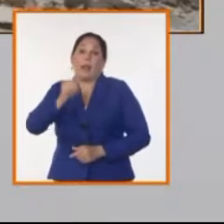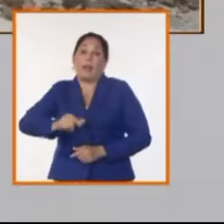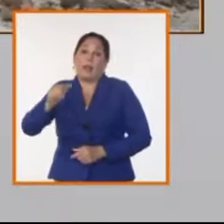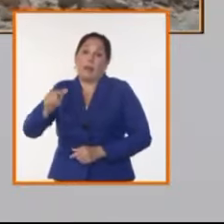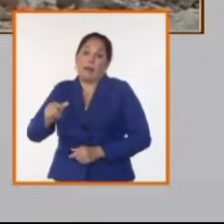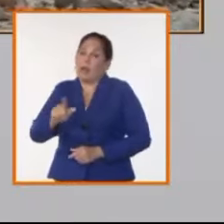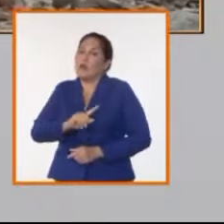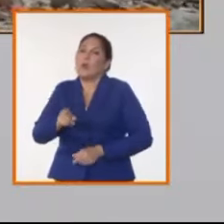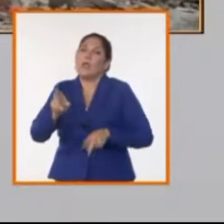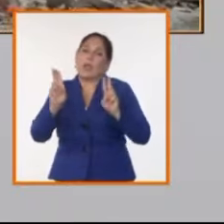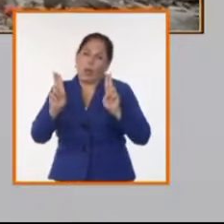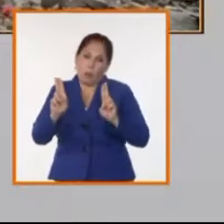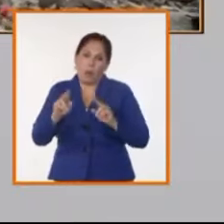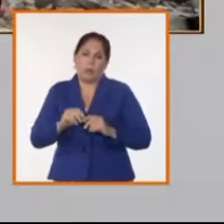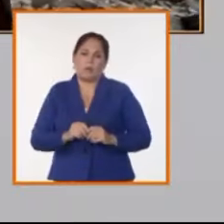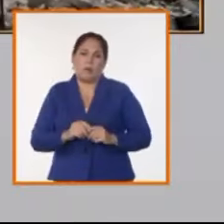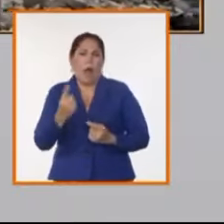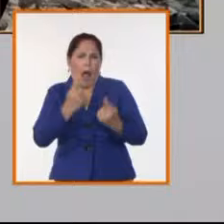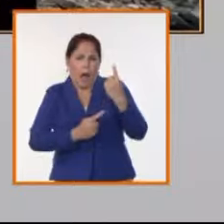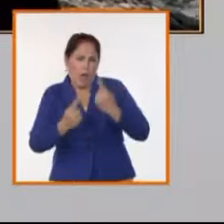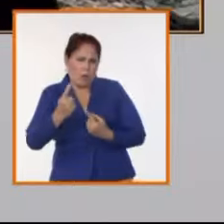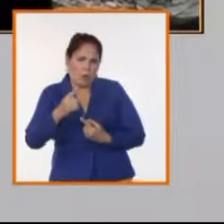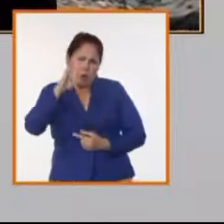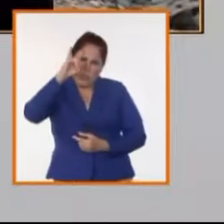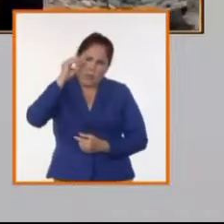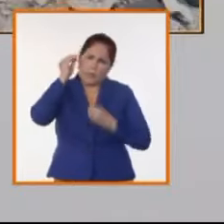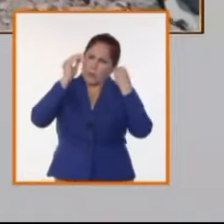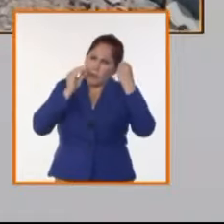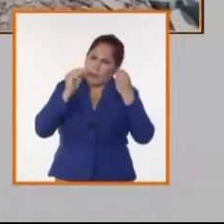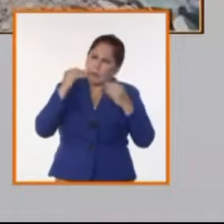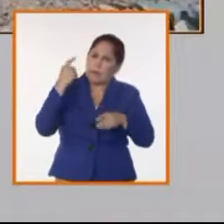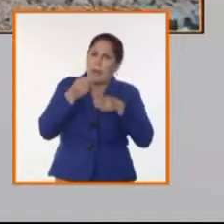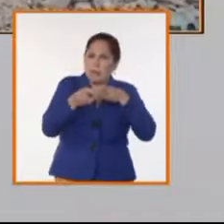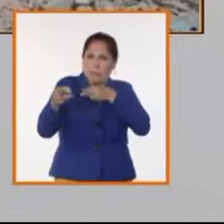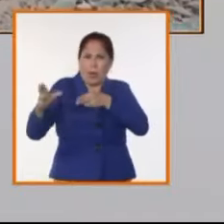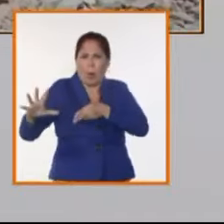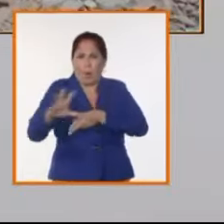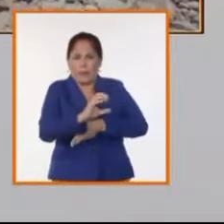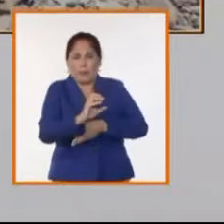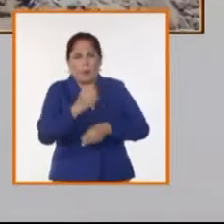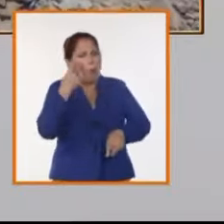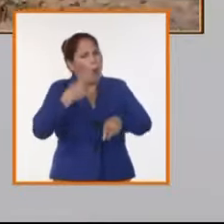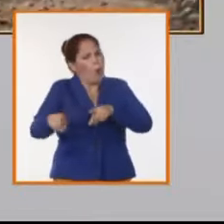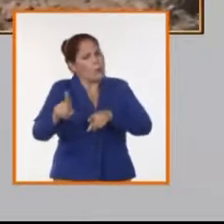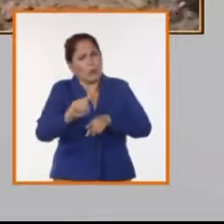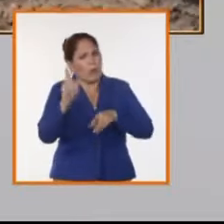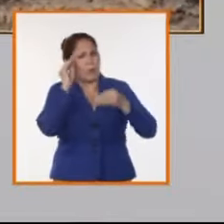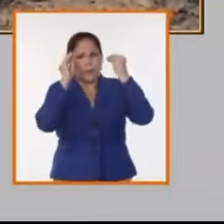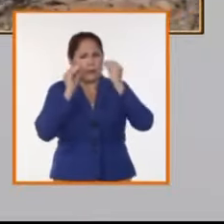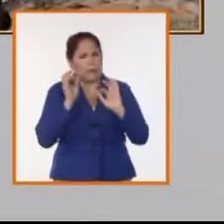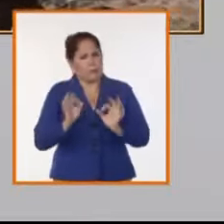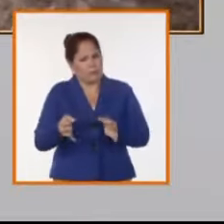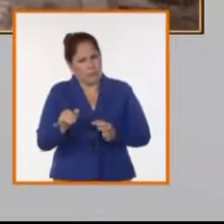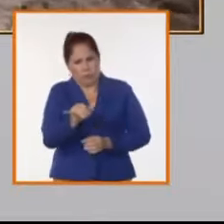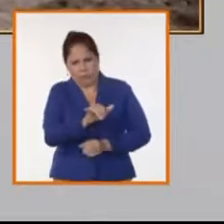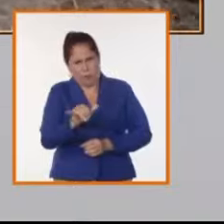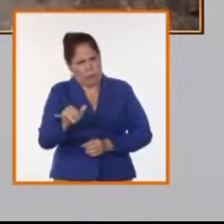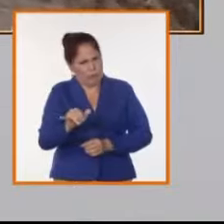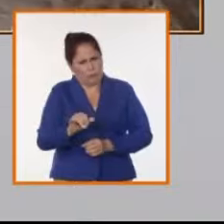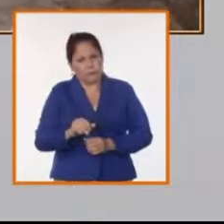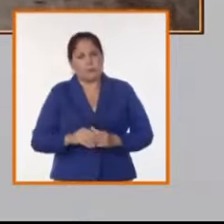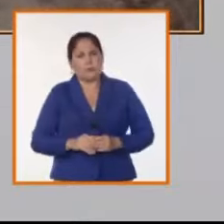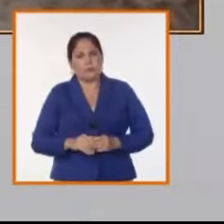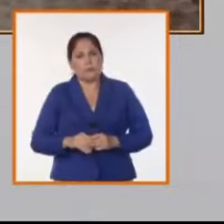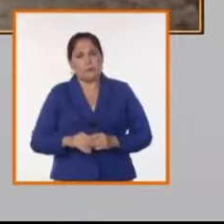hay muchos judíos y hay muchos israelí no y a nivel internacional también a nivel internacional también se han manifestado y hemos visto las